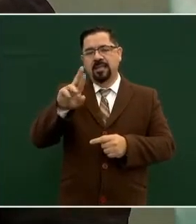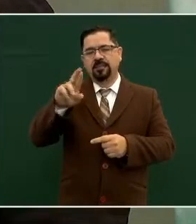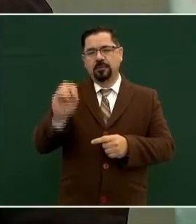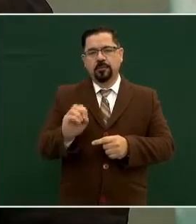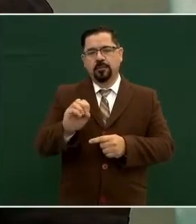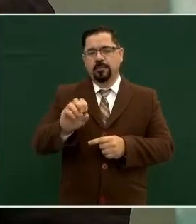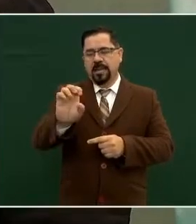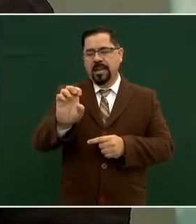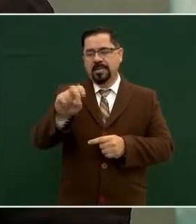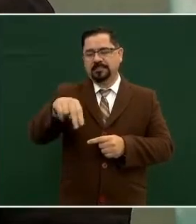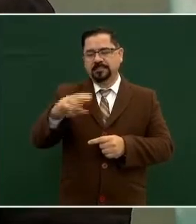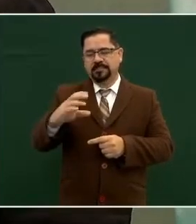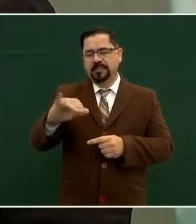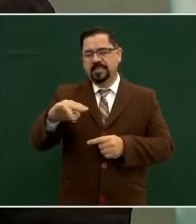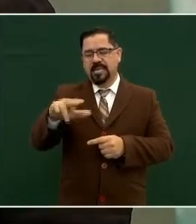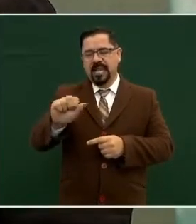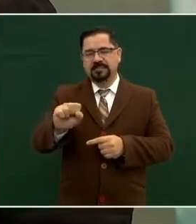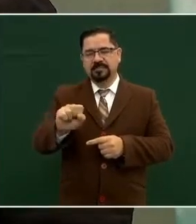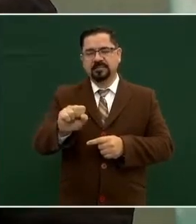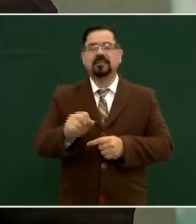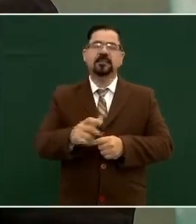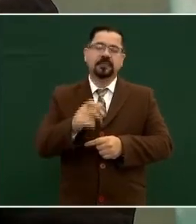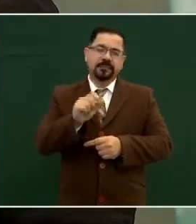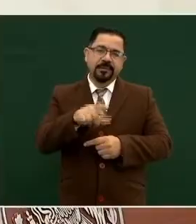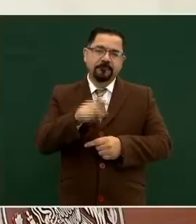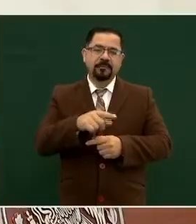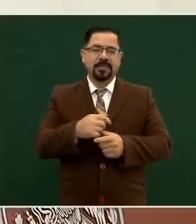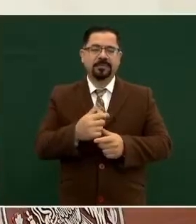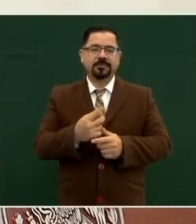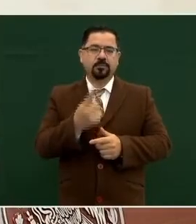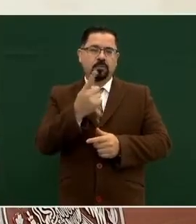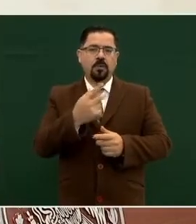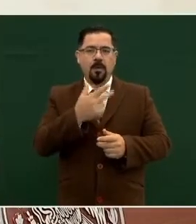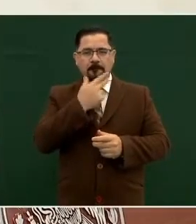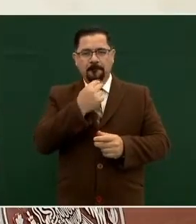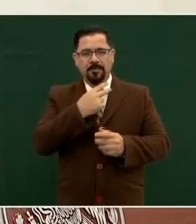lamentable asesinato podemos ya informarles,